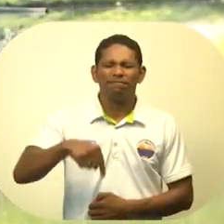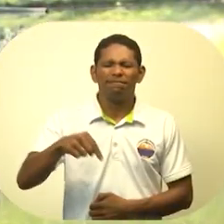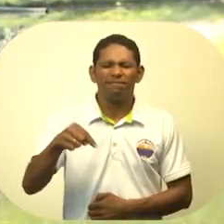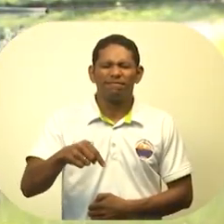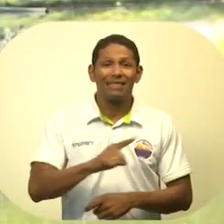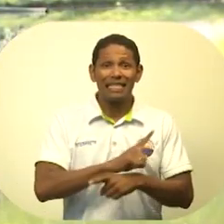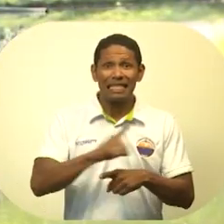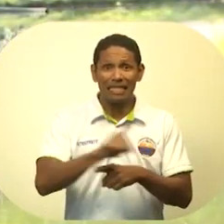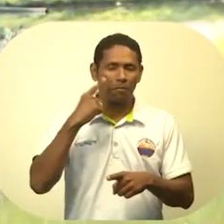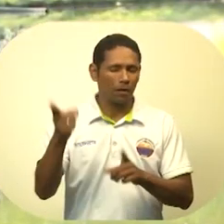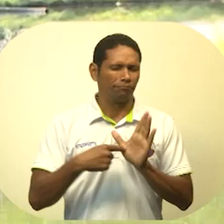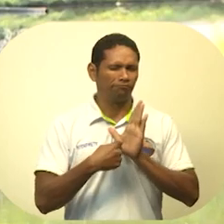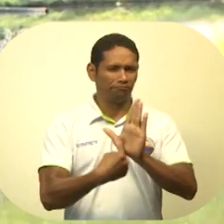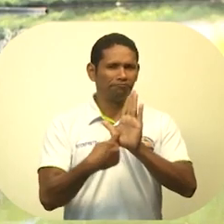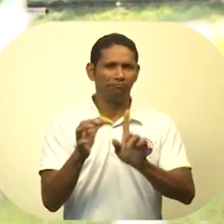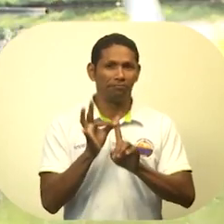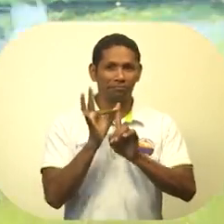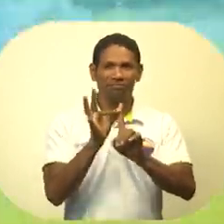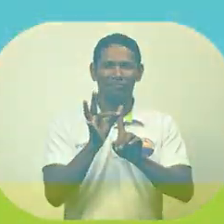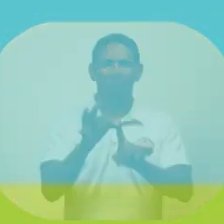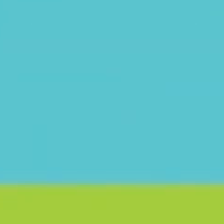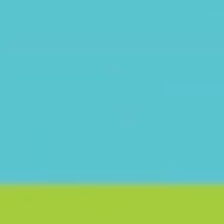Esta es nuestra imagen de la semana.